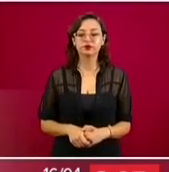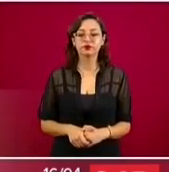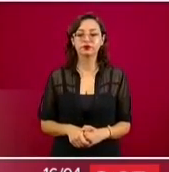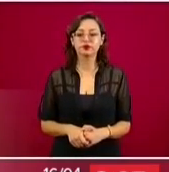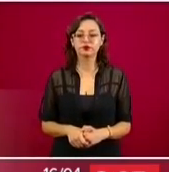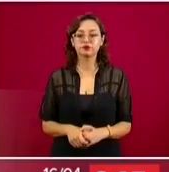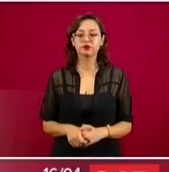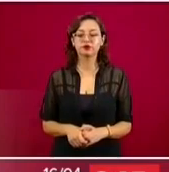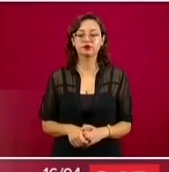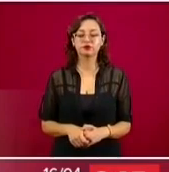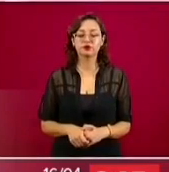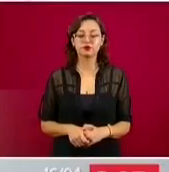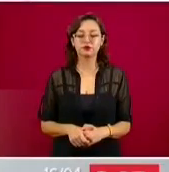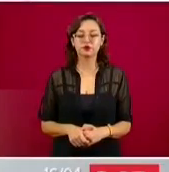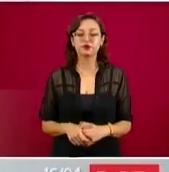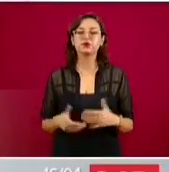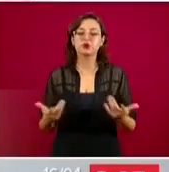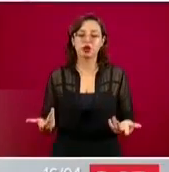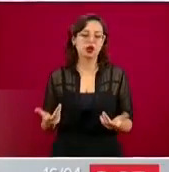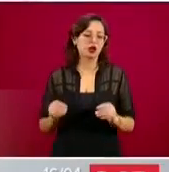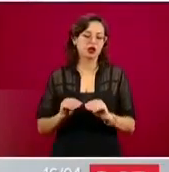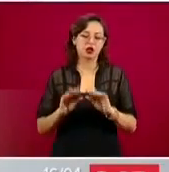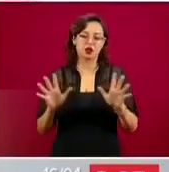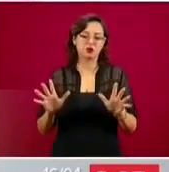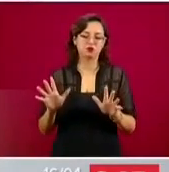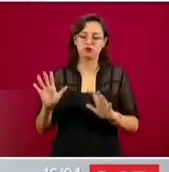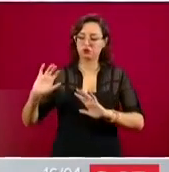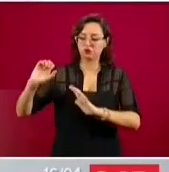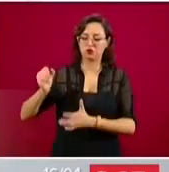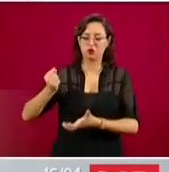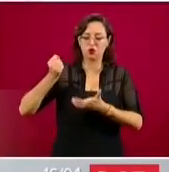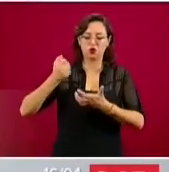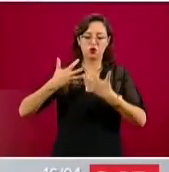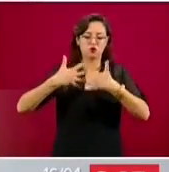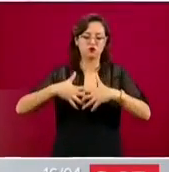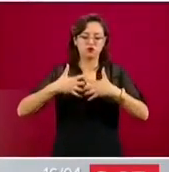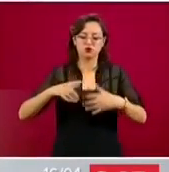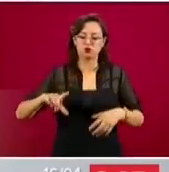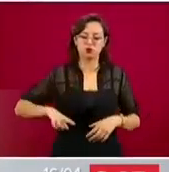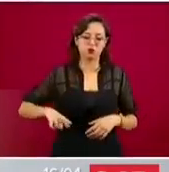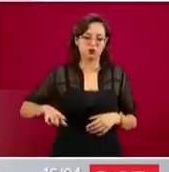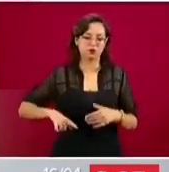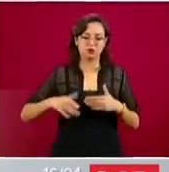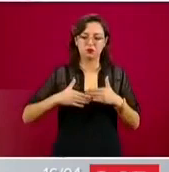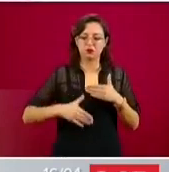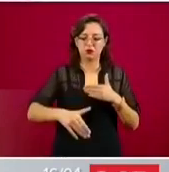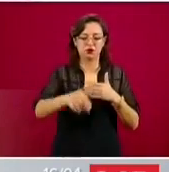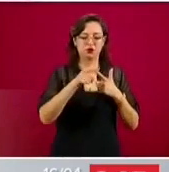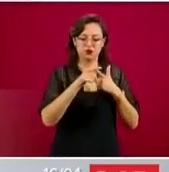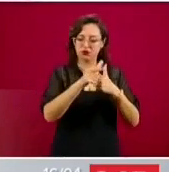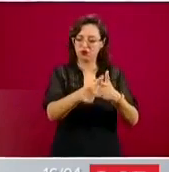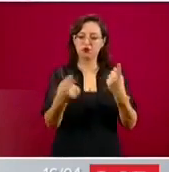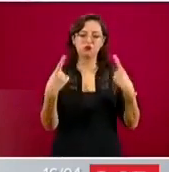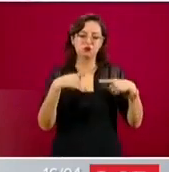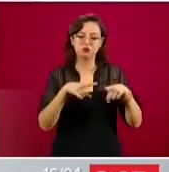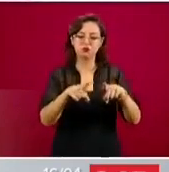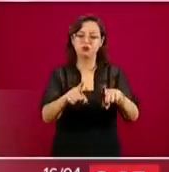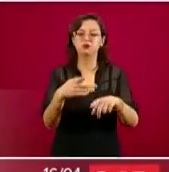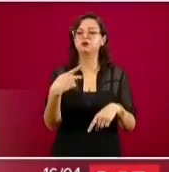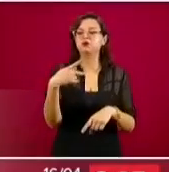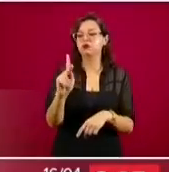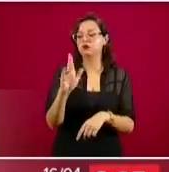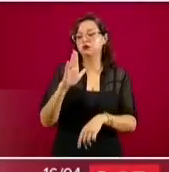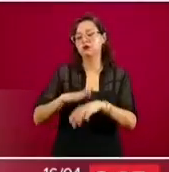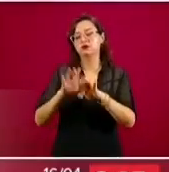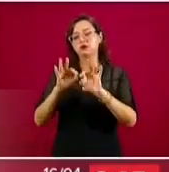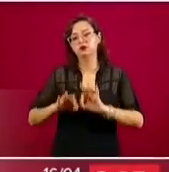tener los fondos para el funcionamiento del gobierno hacia adelante. Pero lo que queremos es